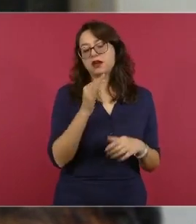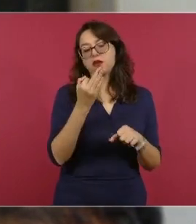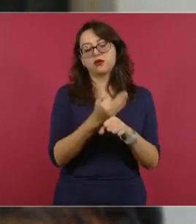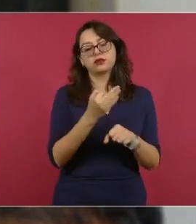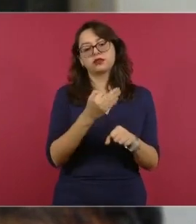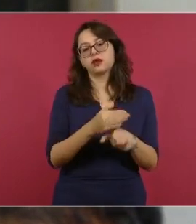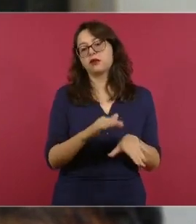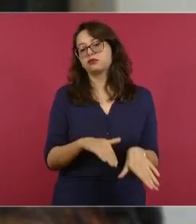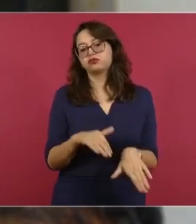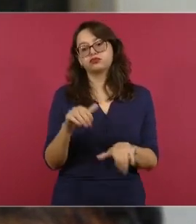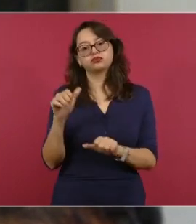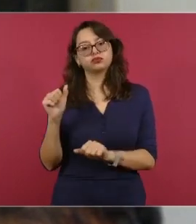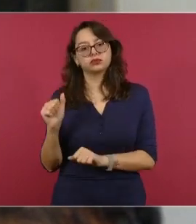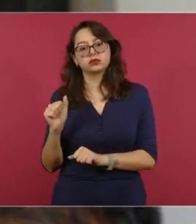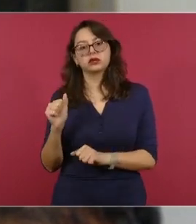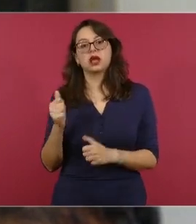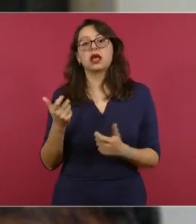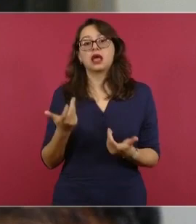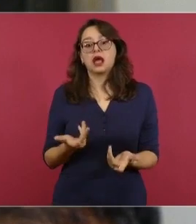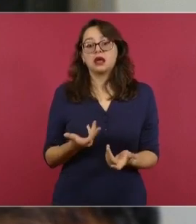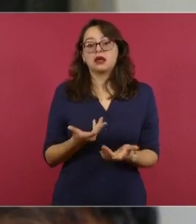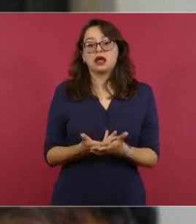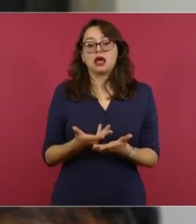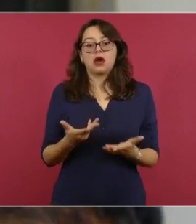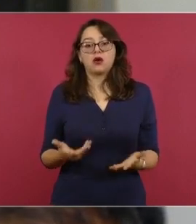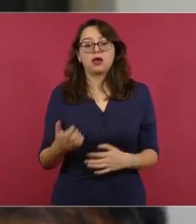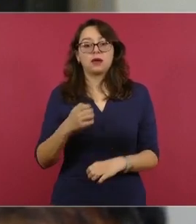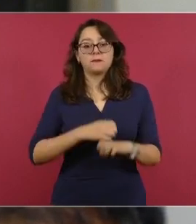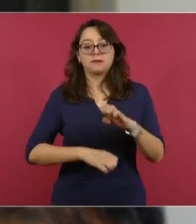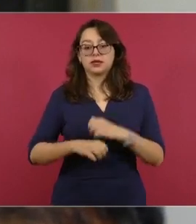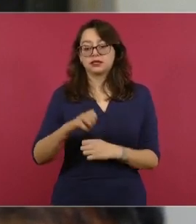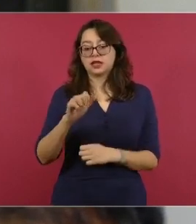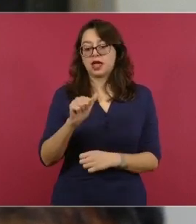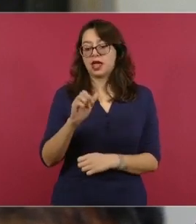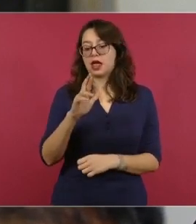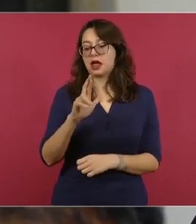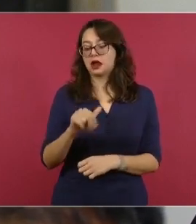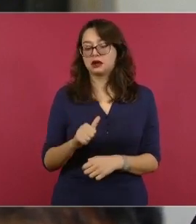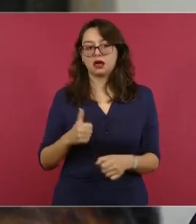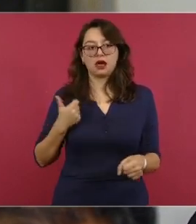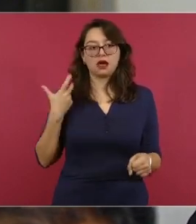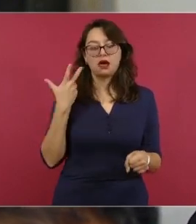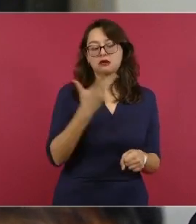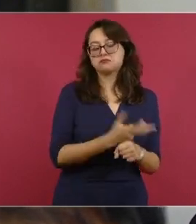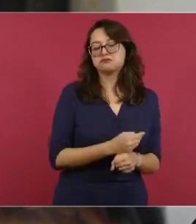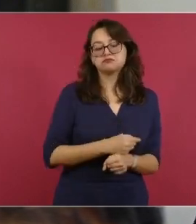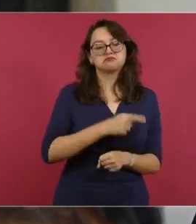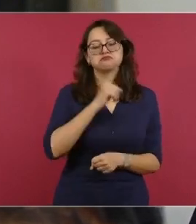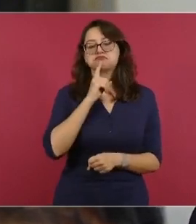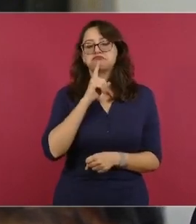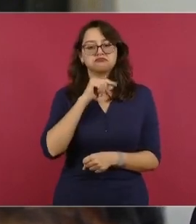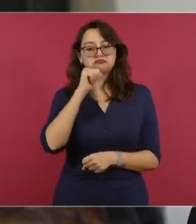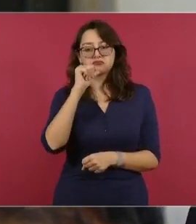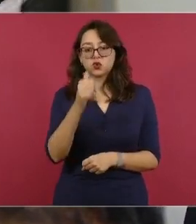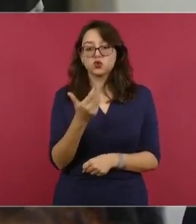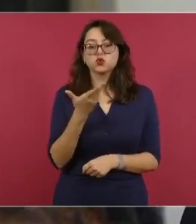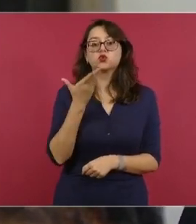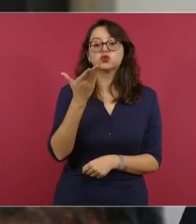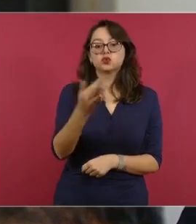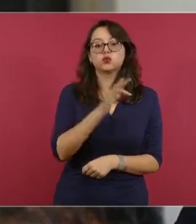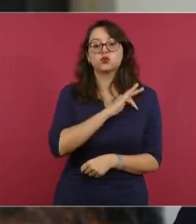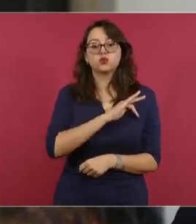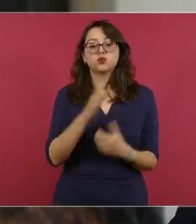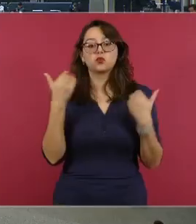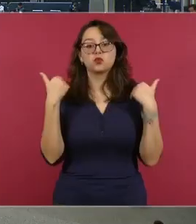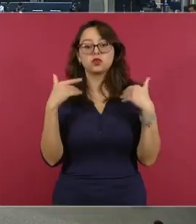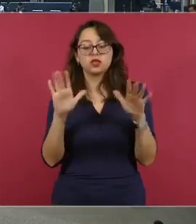y ARA ahora es la empresa que se niega a resarcir los daños. Si usted pudiera o mandara a